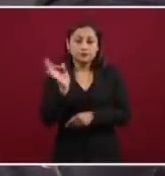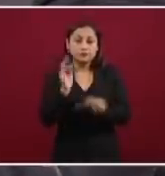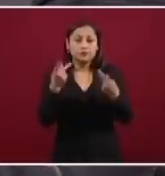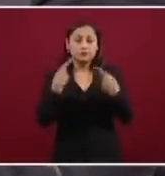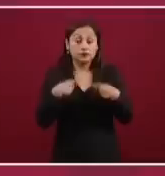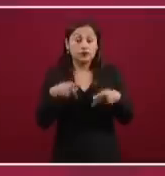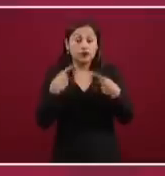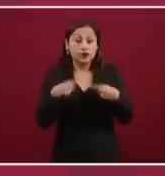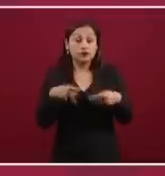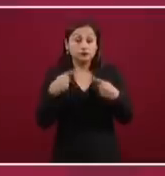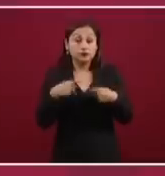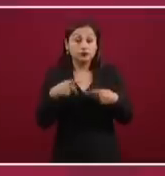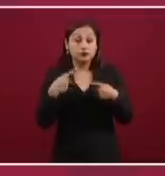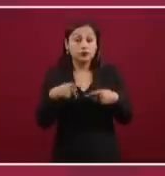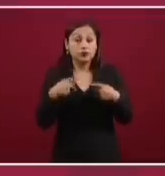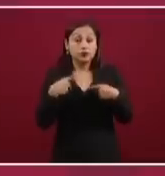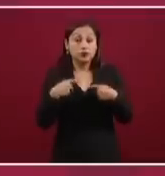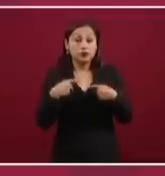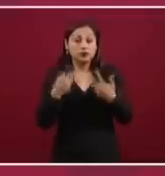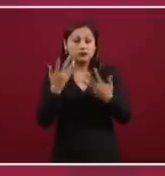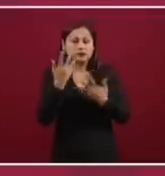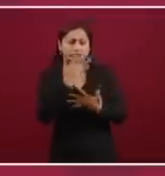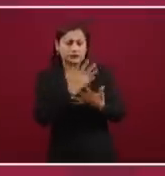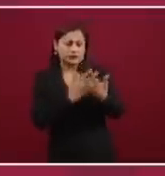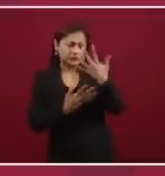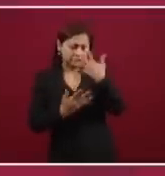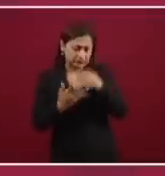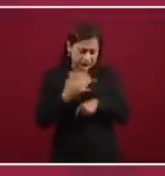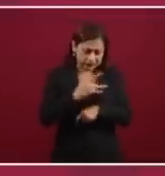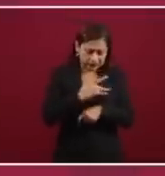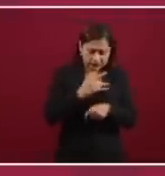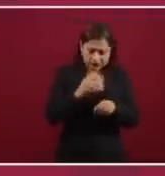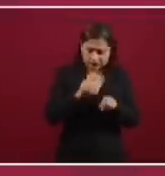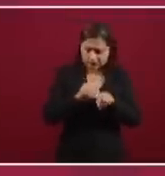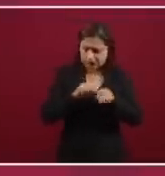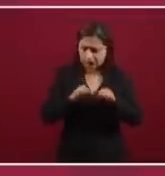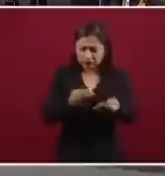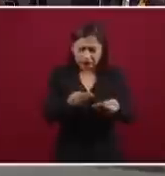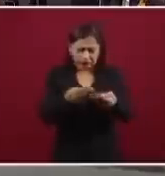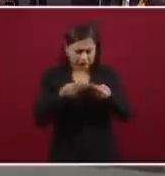alcance a confundir, pero luego